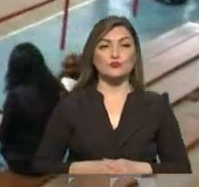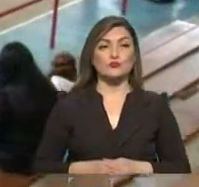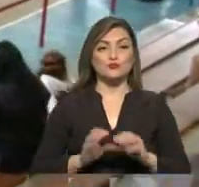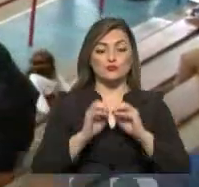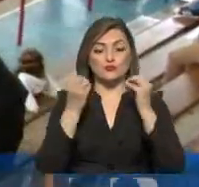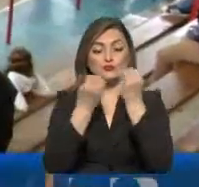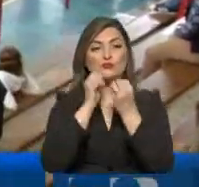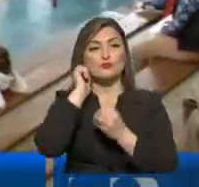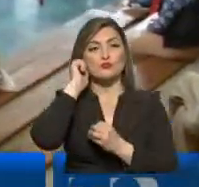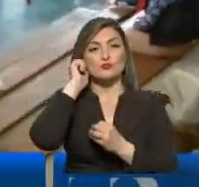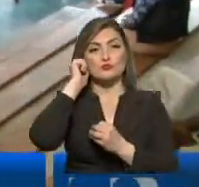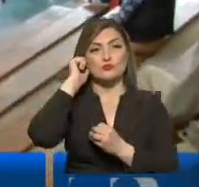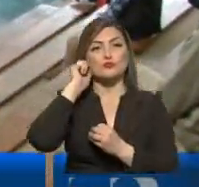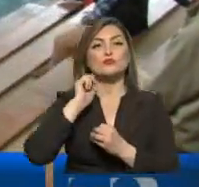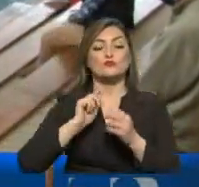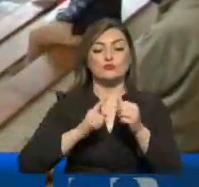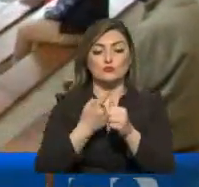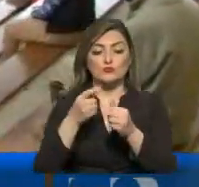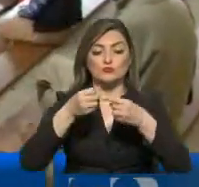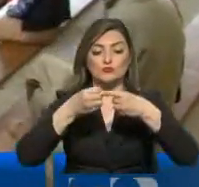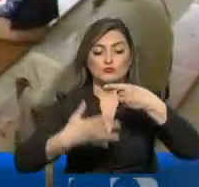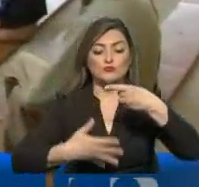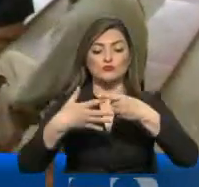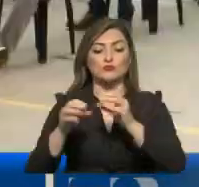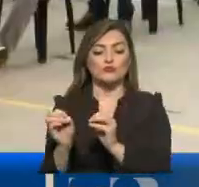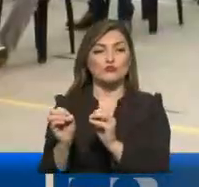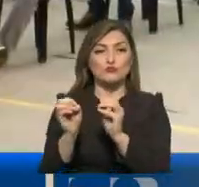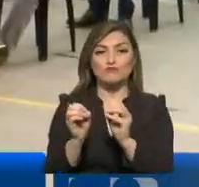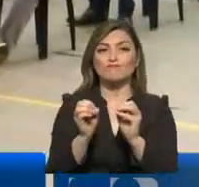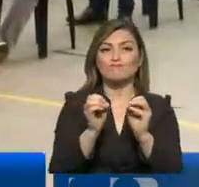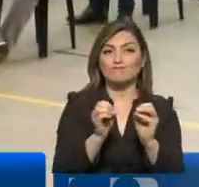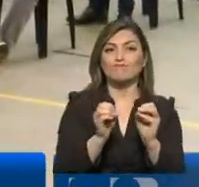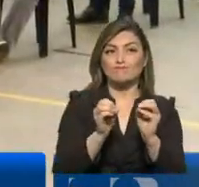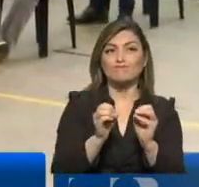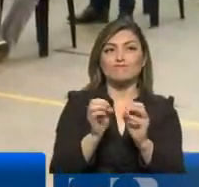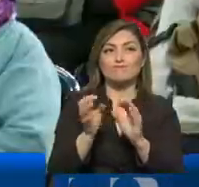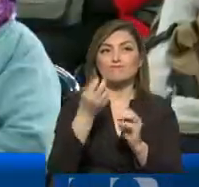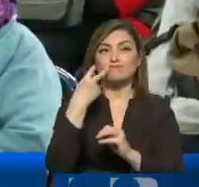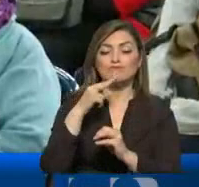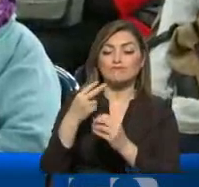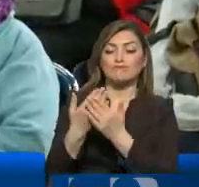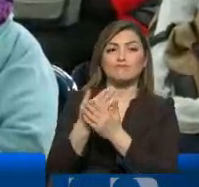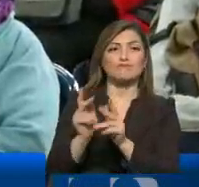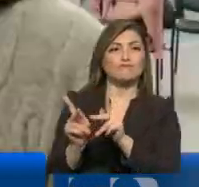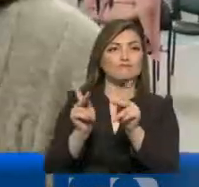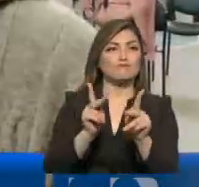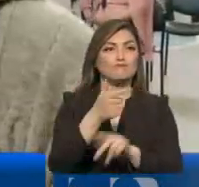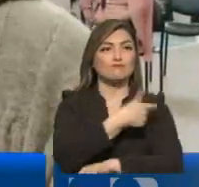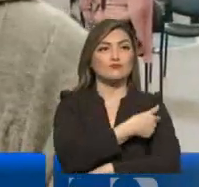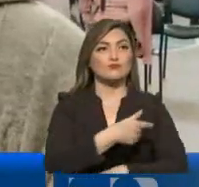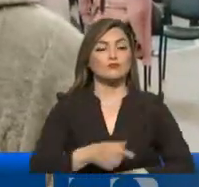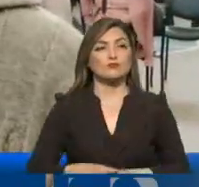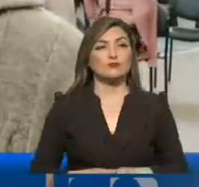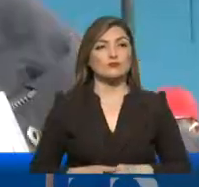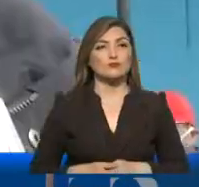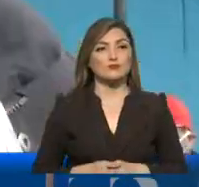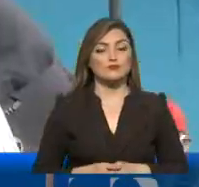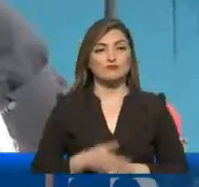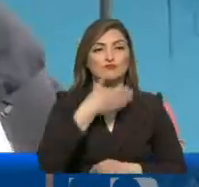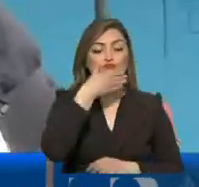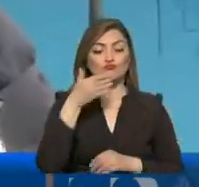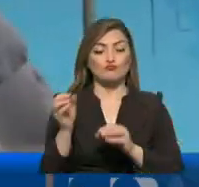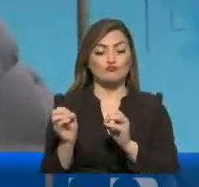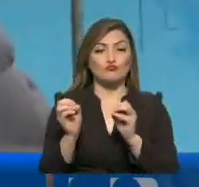Organización. Esta es la principal característica que destaca la mayor parte de ciudadanos respecto del nuevo plan de vacunación. Están mejor organizados. No